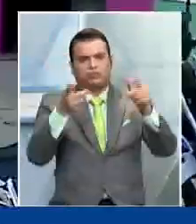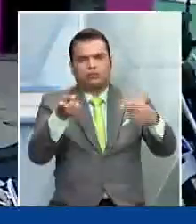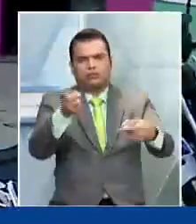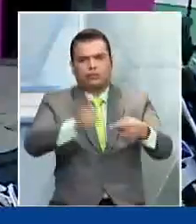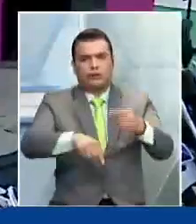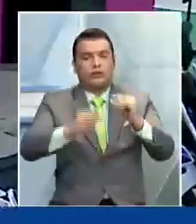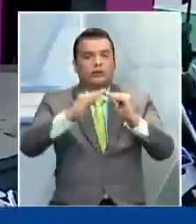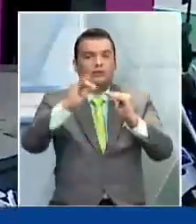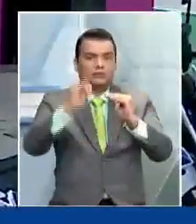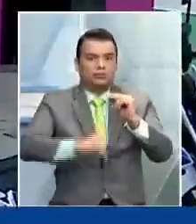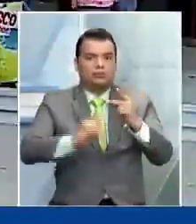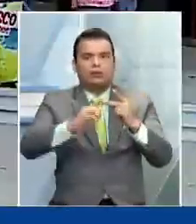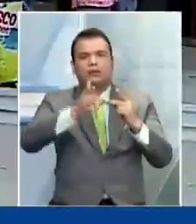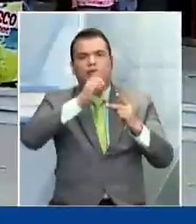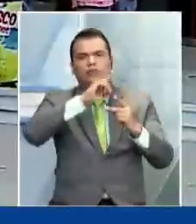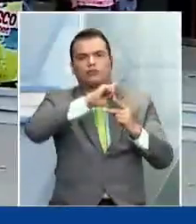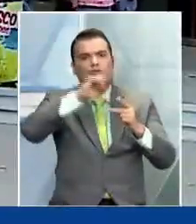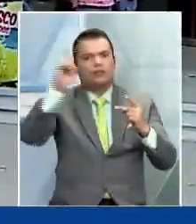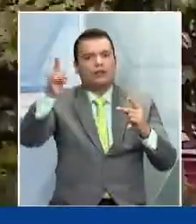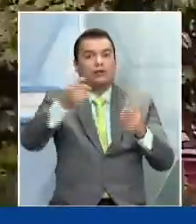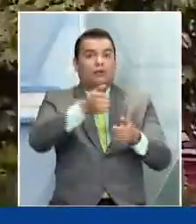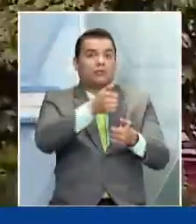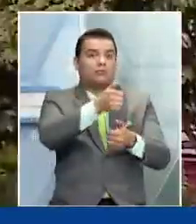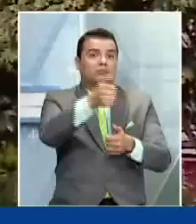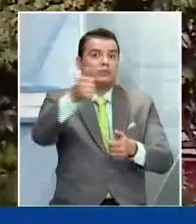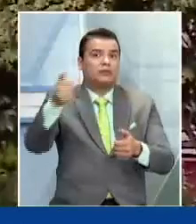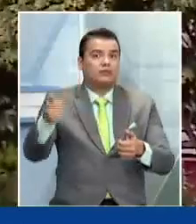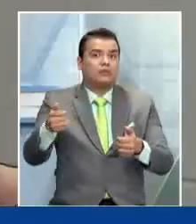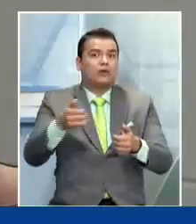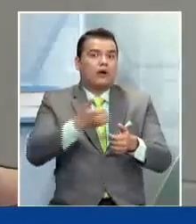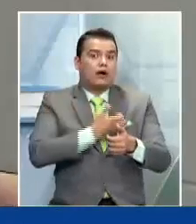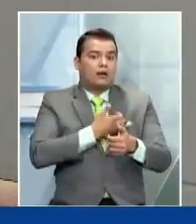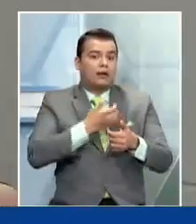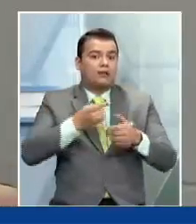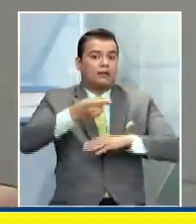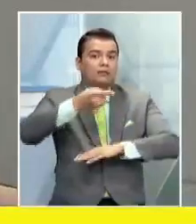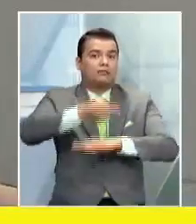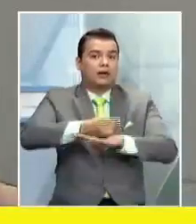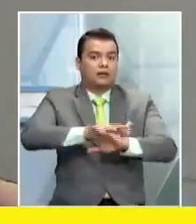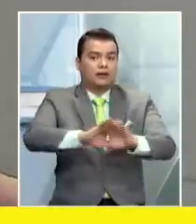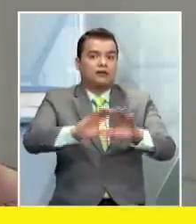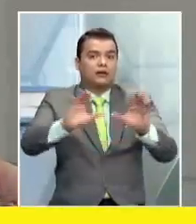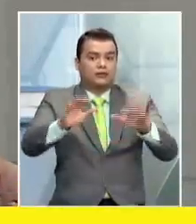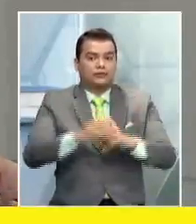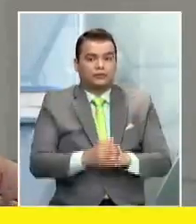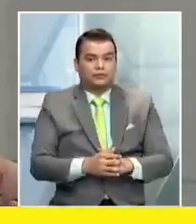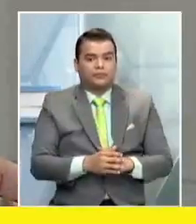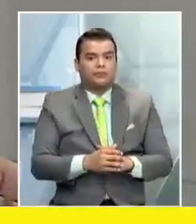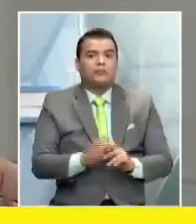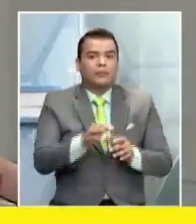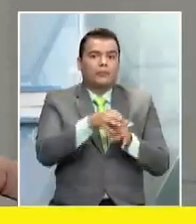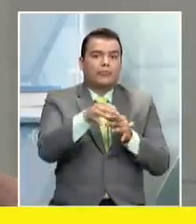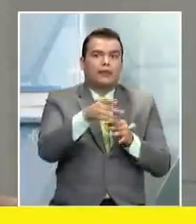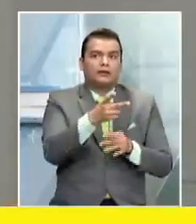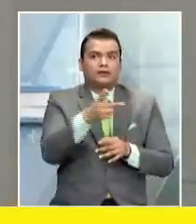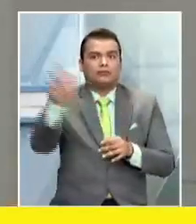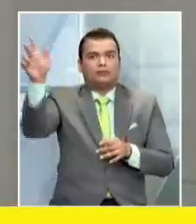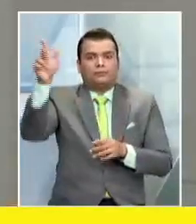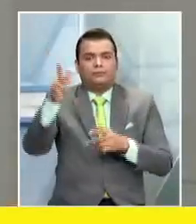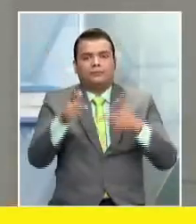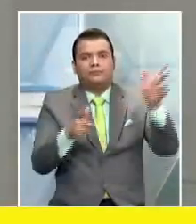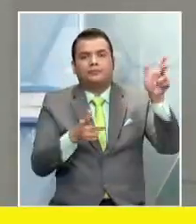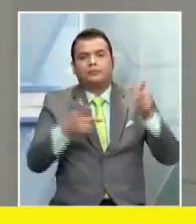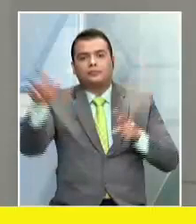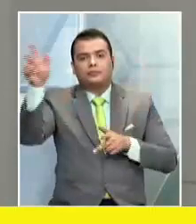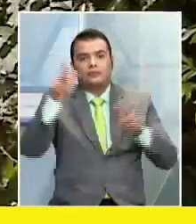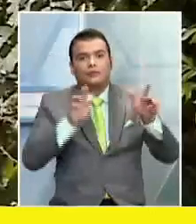como toque de queda y ley seca quedarán bajo la potestad de cada alcalde. Que no haya desplazamiento entre municipios, pero no